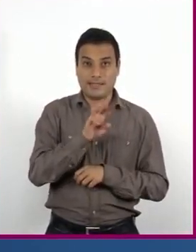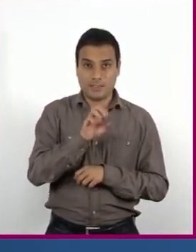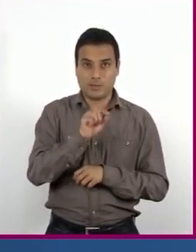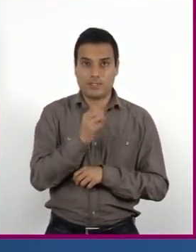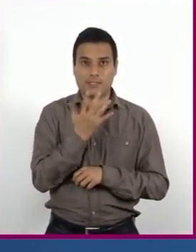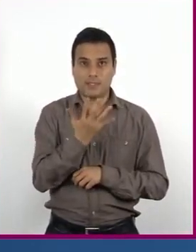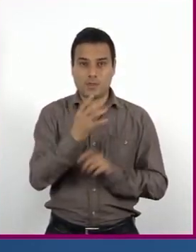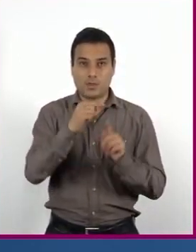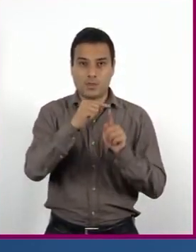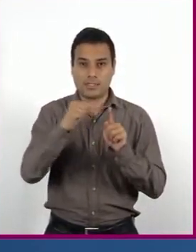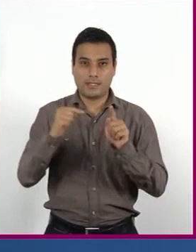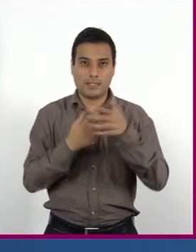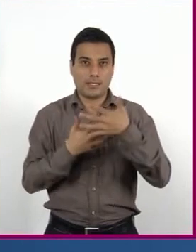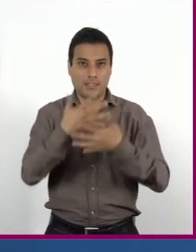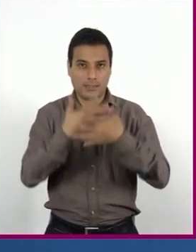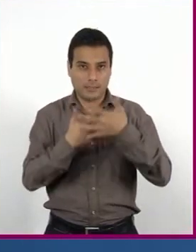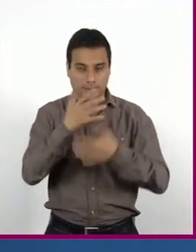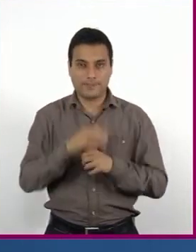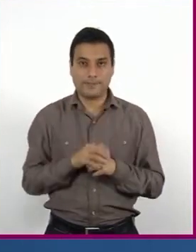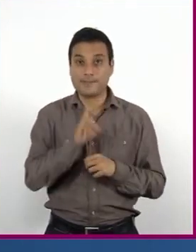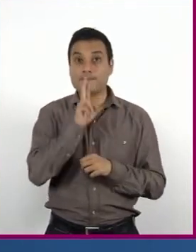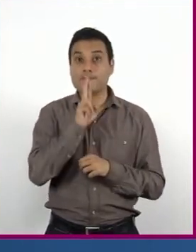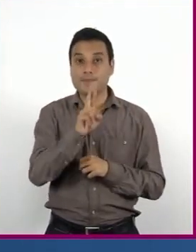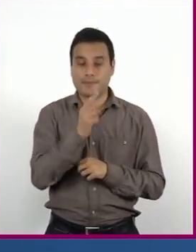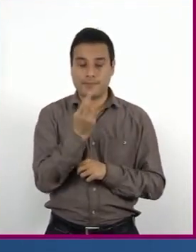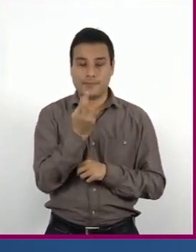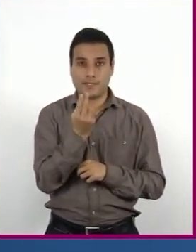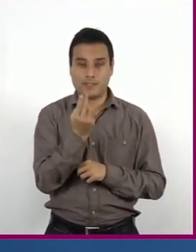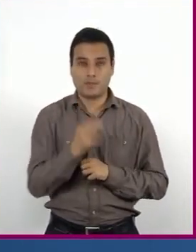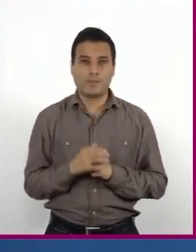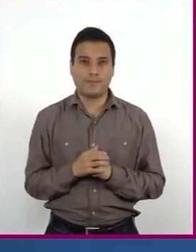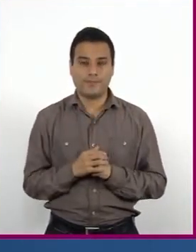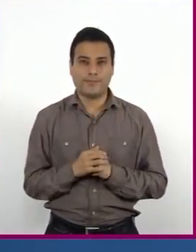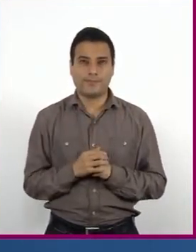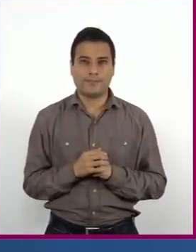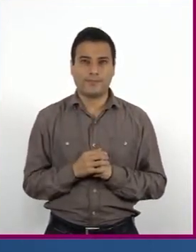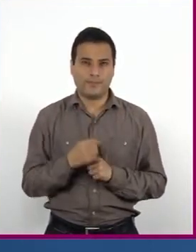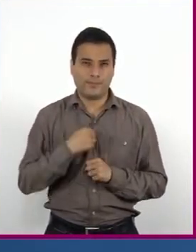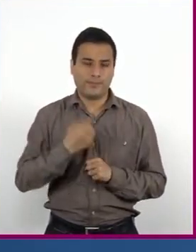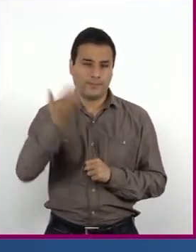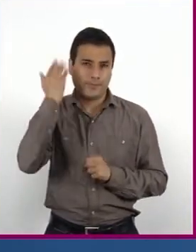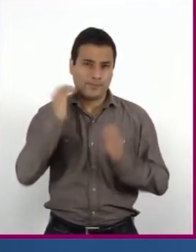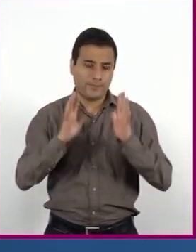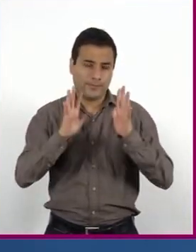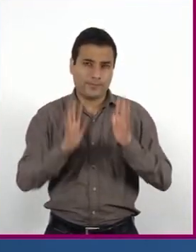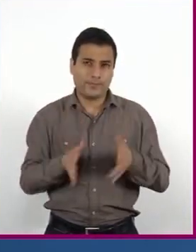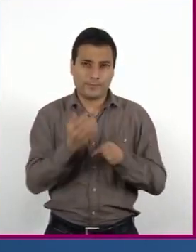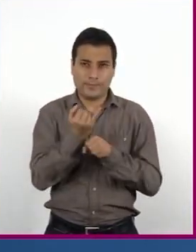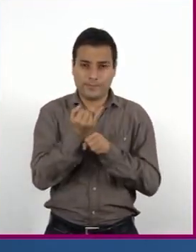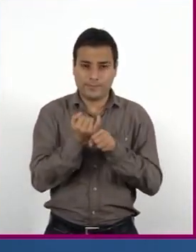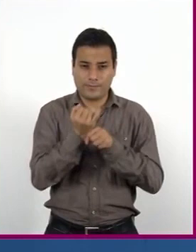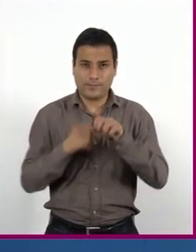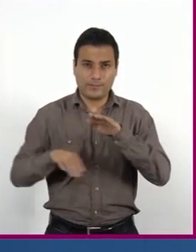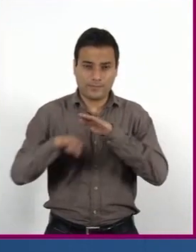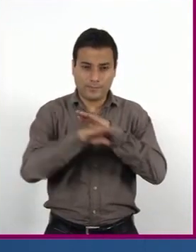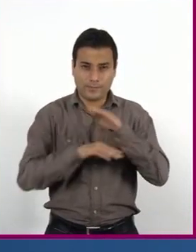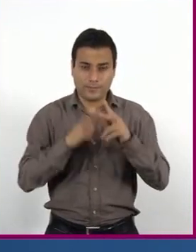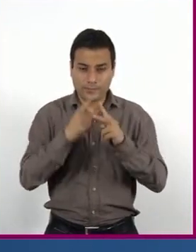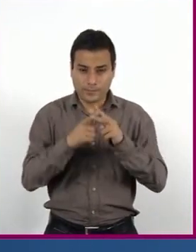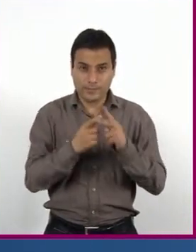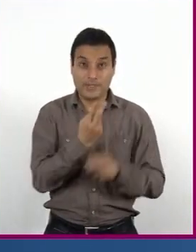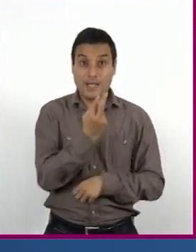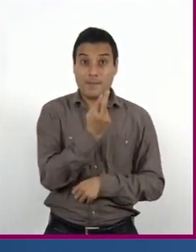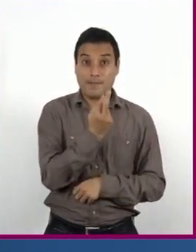entre 15, cuyo cociente es 25. Como lo que buscamos es la medida de la base, esta mide